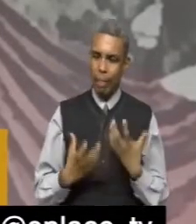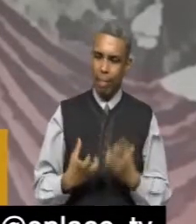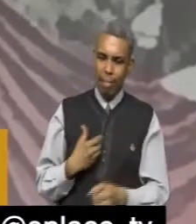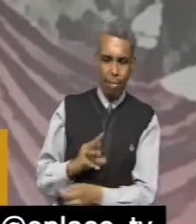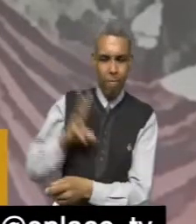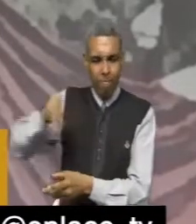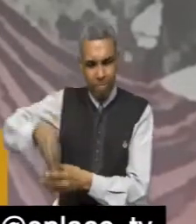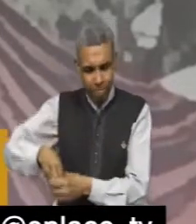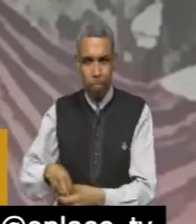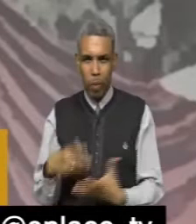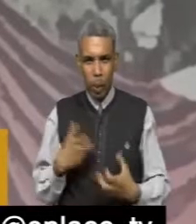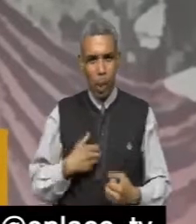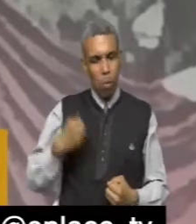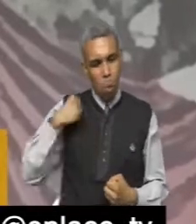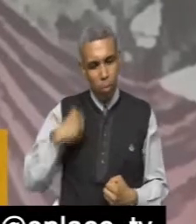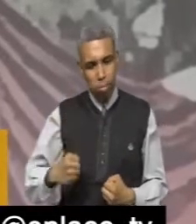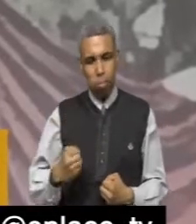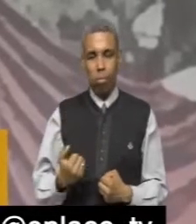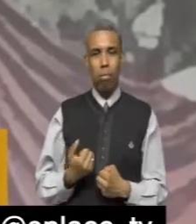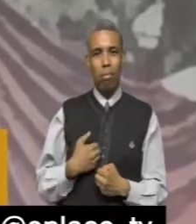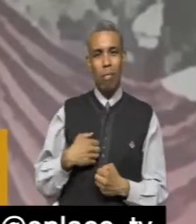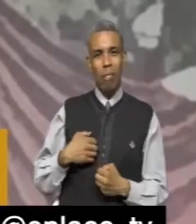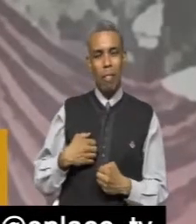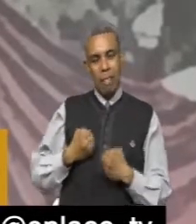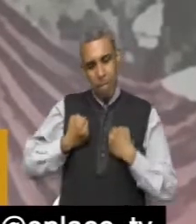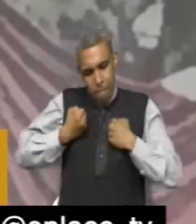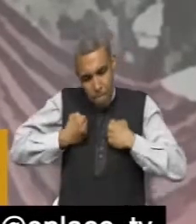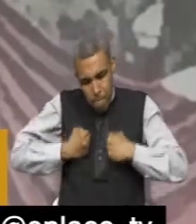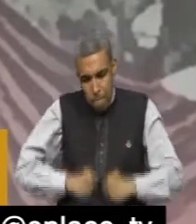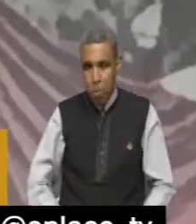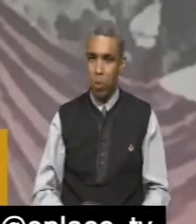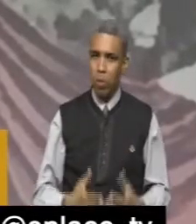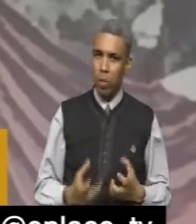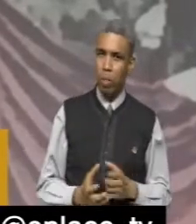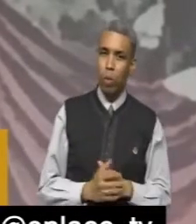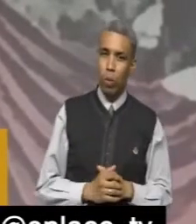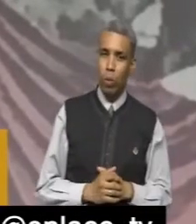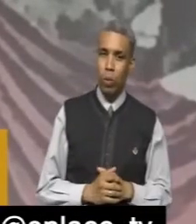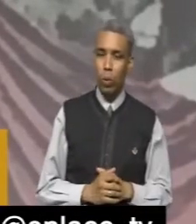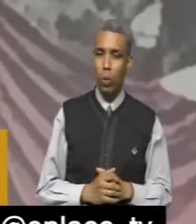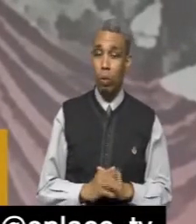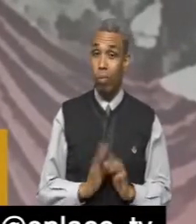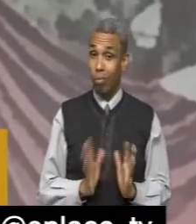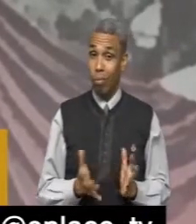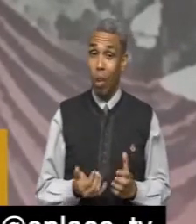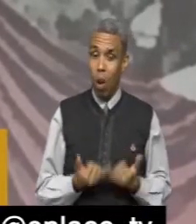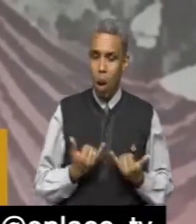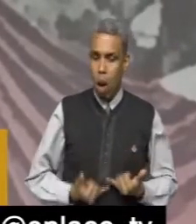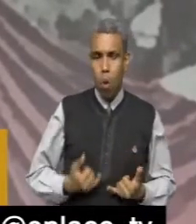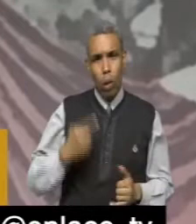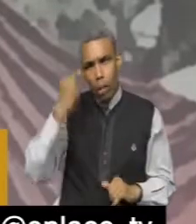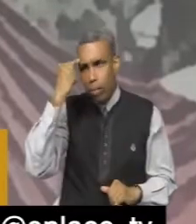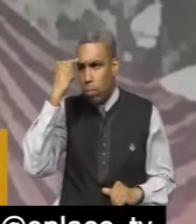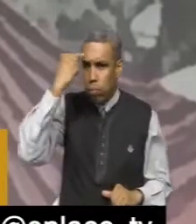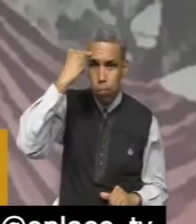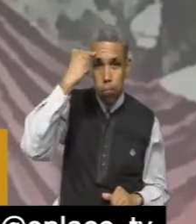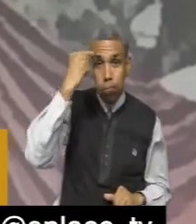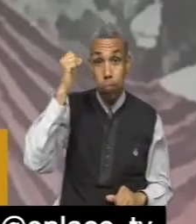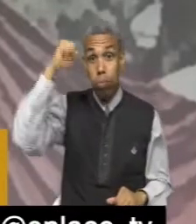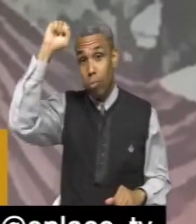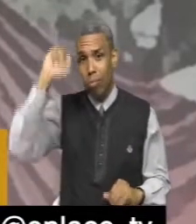clásico, siendo la mitad del semestre, toca conseguir puntuar ya de a tres